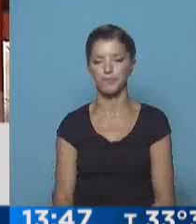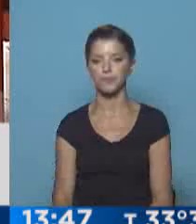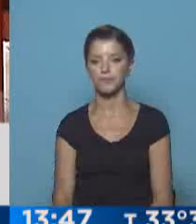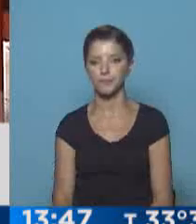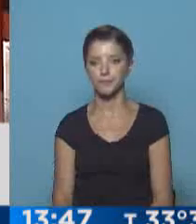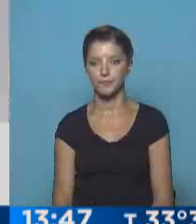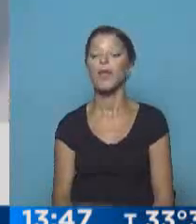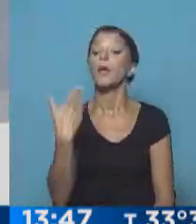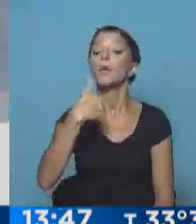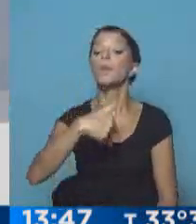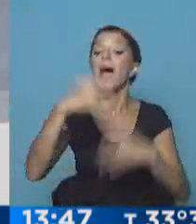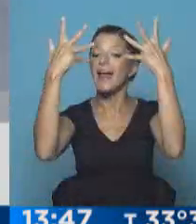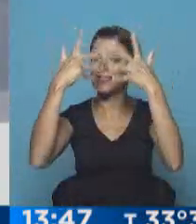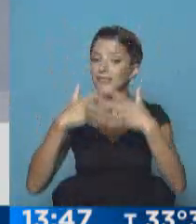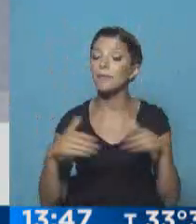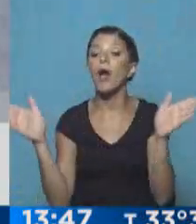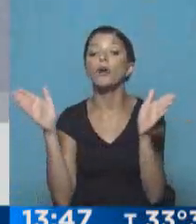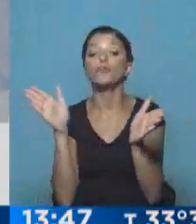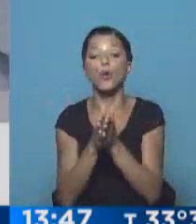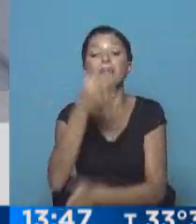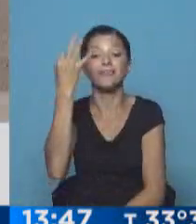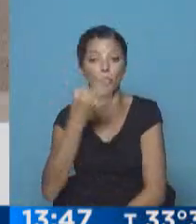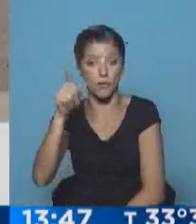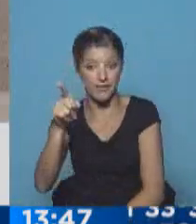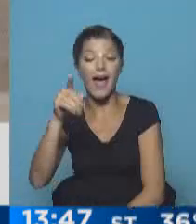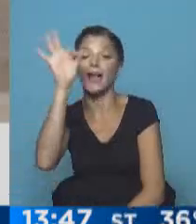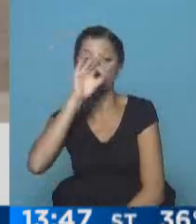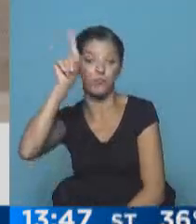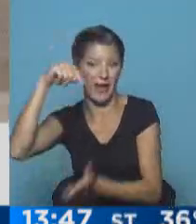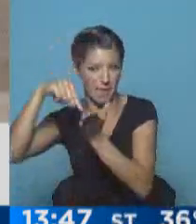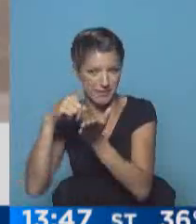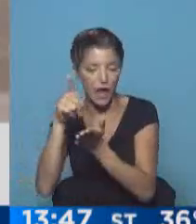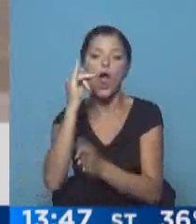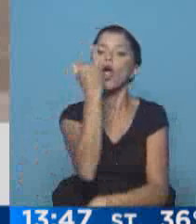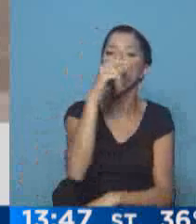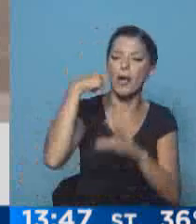Se pone en marcha un sistema conjunto de seguridad en Resistencia, Chaco, con cámaras,